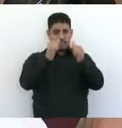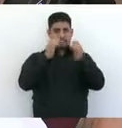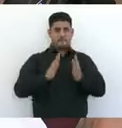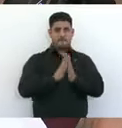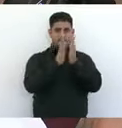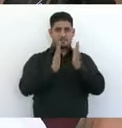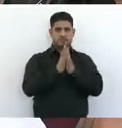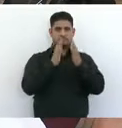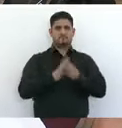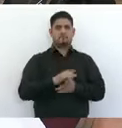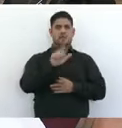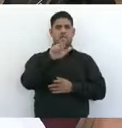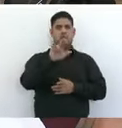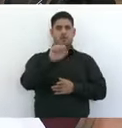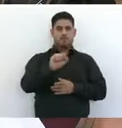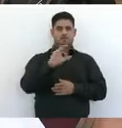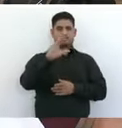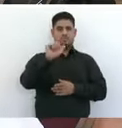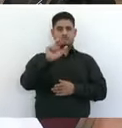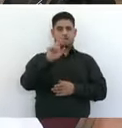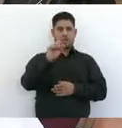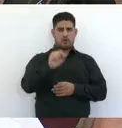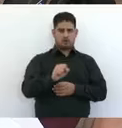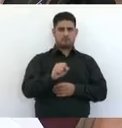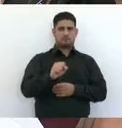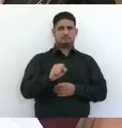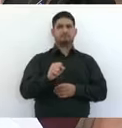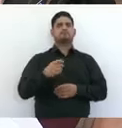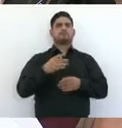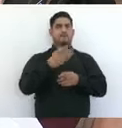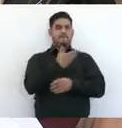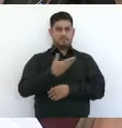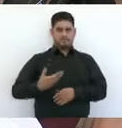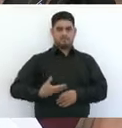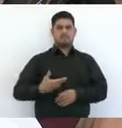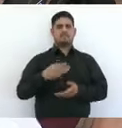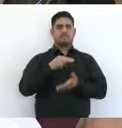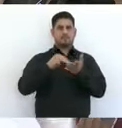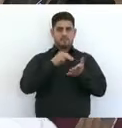participación de Luis Carlos Galindo Duarte, presidente de Zaguaripa, Sonora.